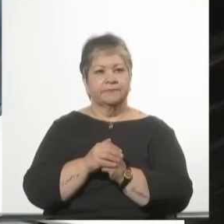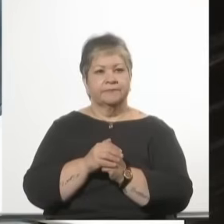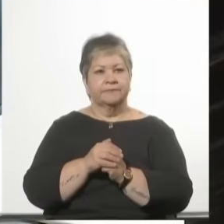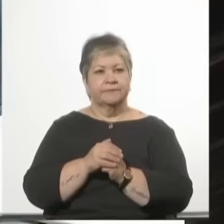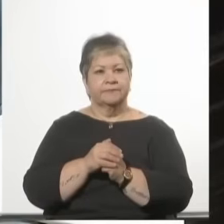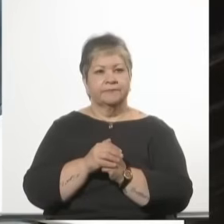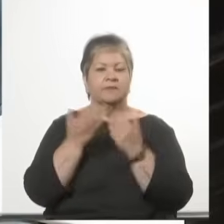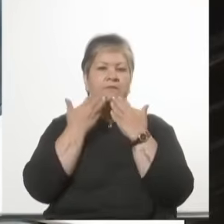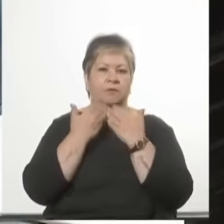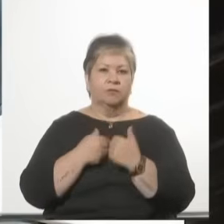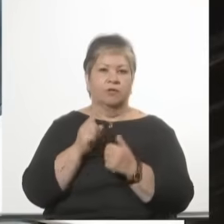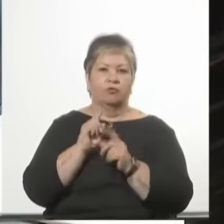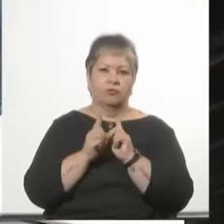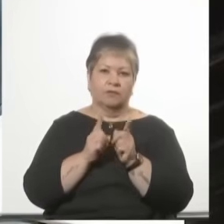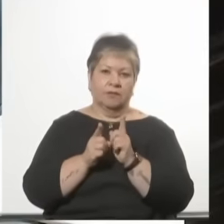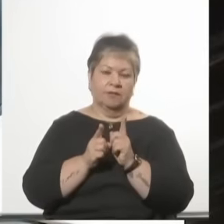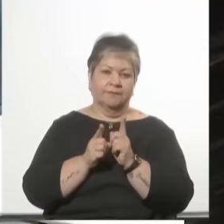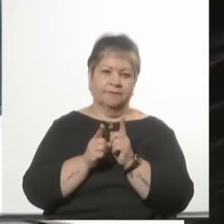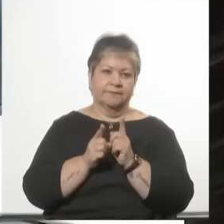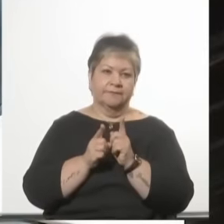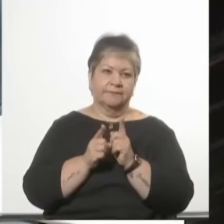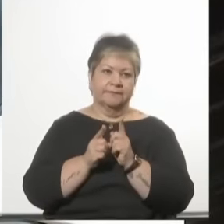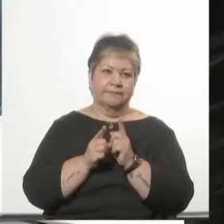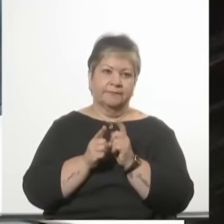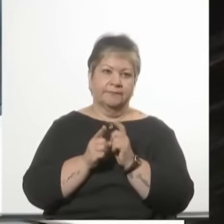La pregunta 11, que